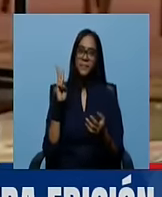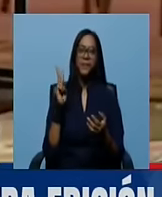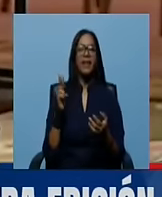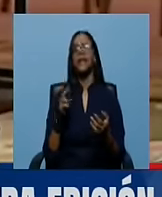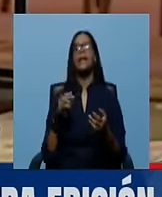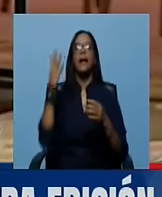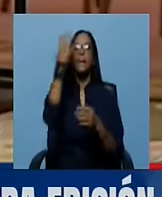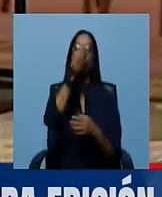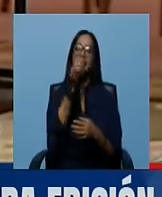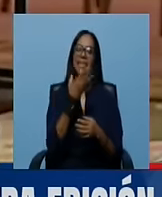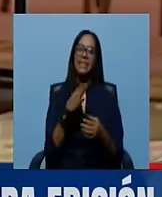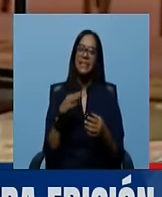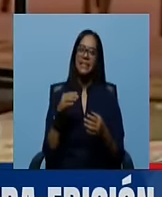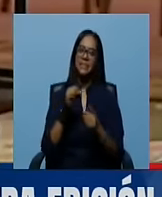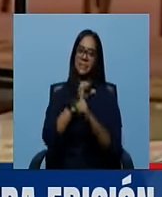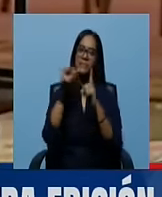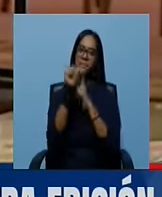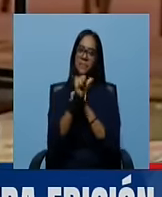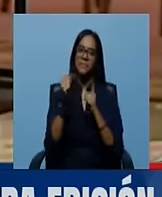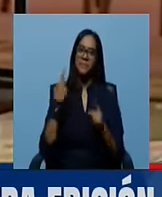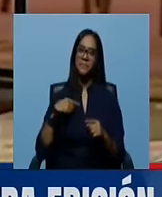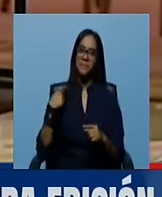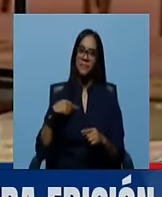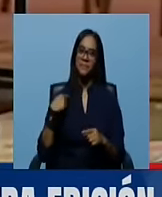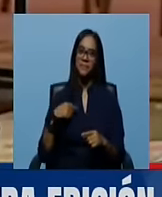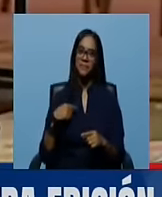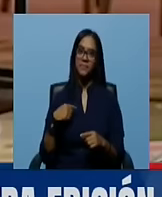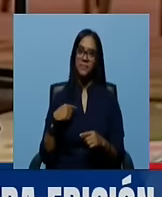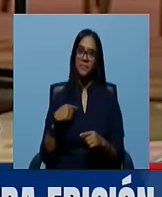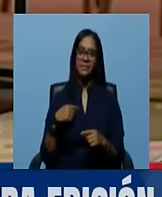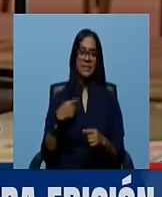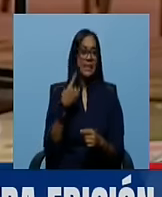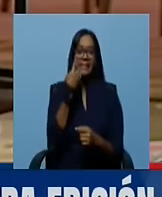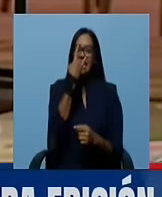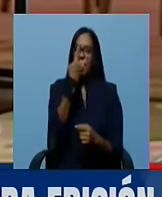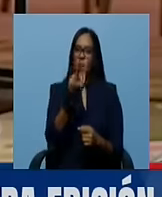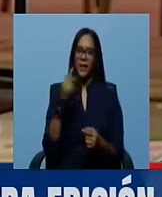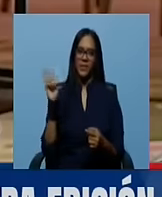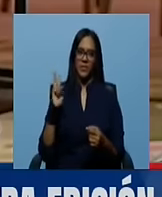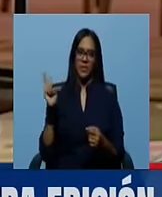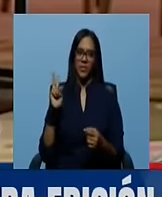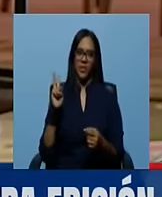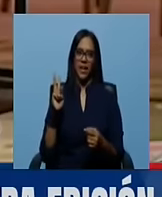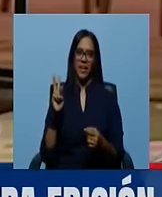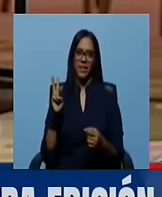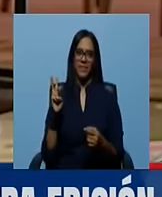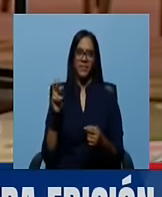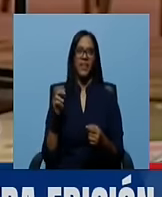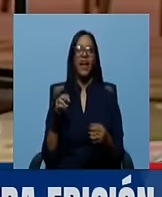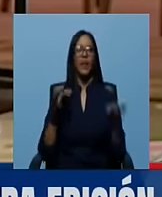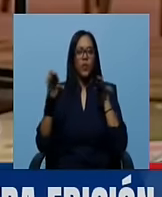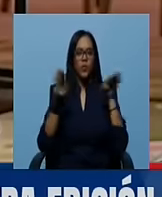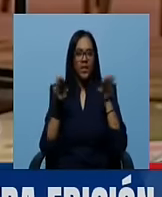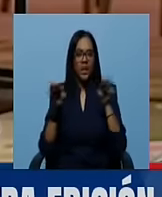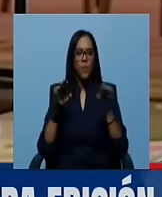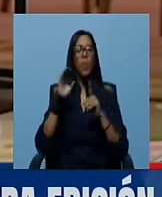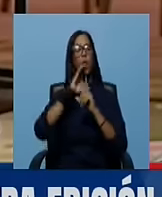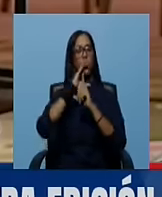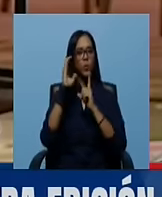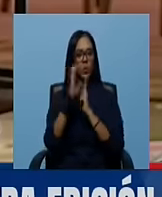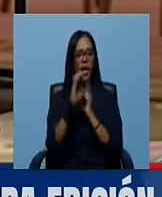las bellezas naturales que tenemos. Se enamoran de Venezuela. Hay un turismo de carácter